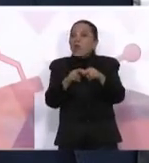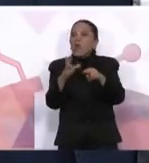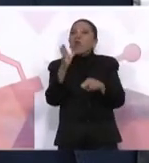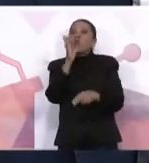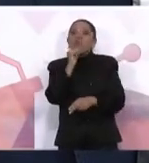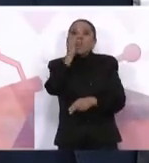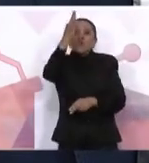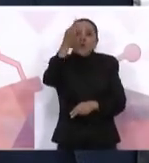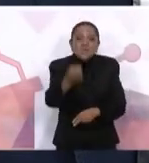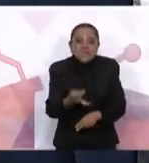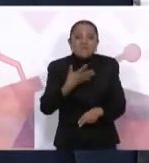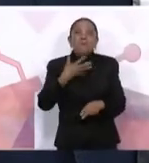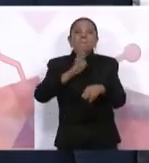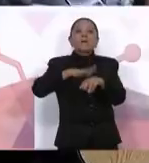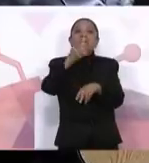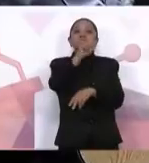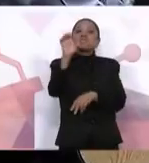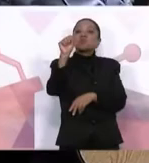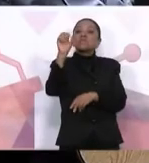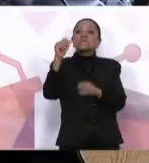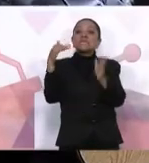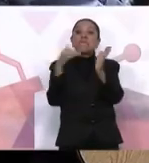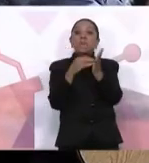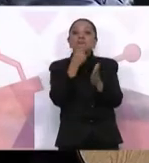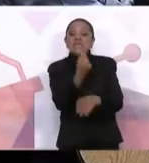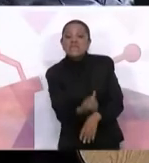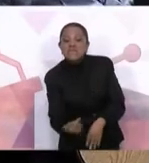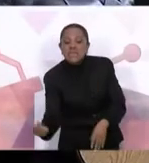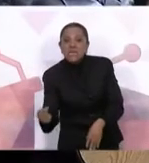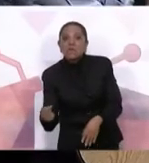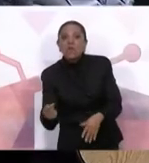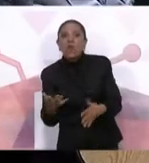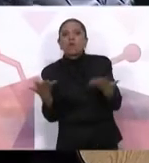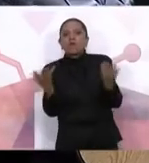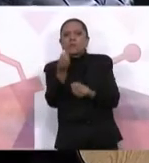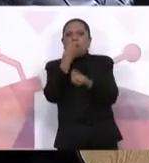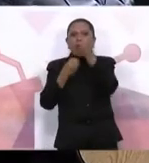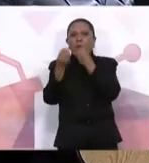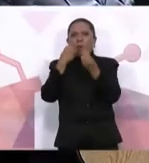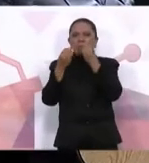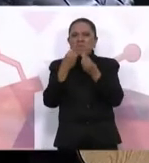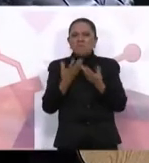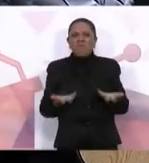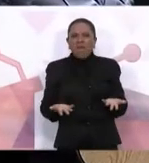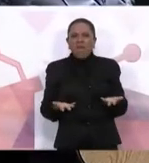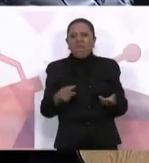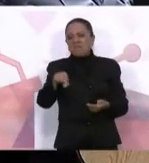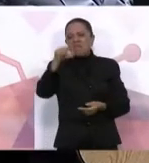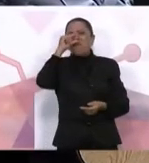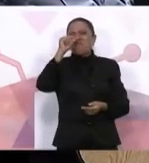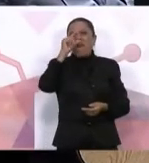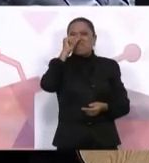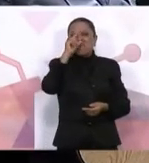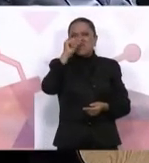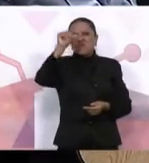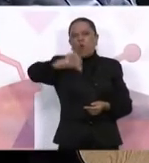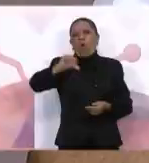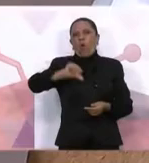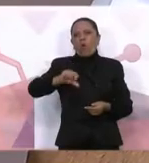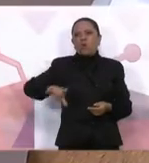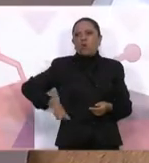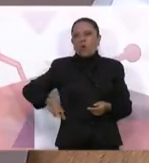160 mil niños que hacen cuando mucho en la comida en este estado gracias al gobierno fallido de quien hoy está en el poder